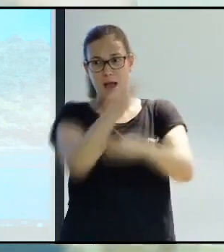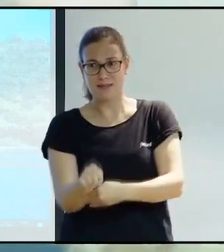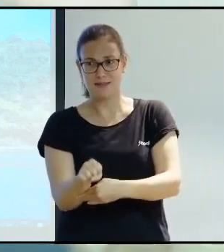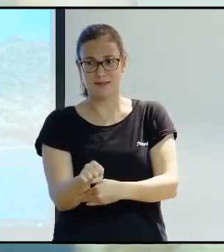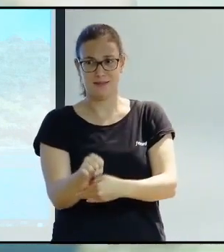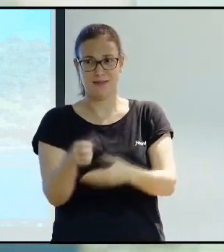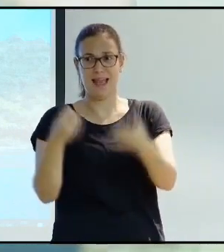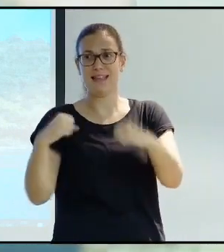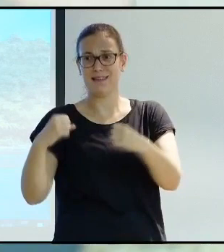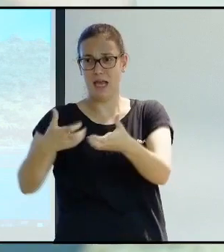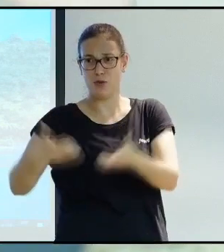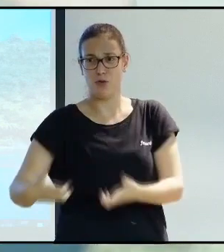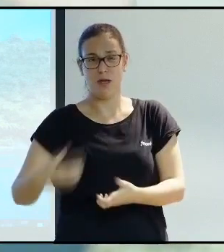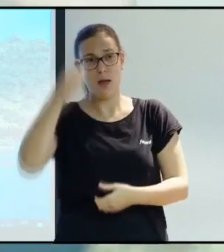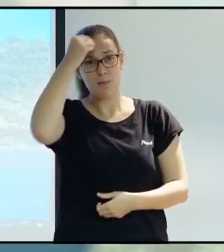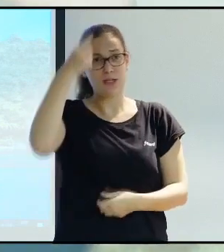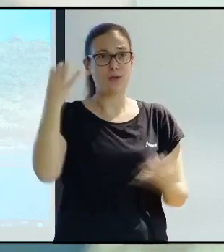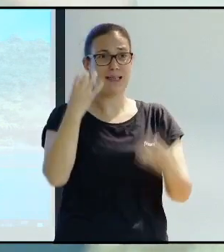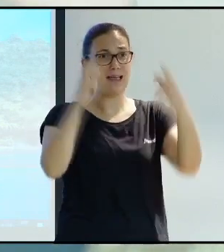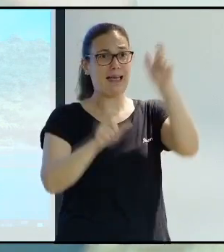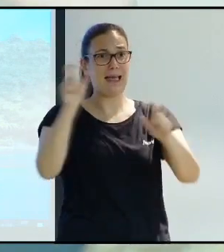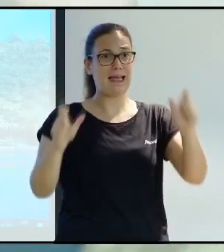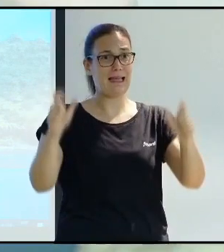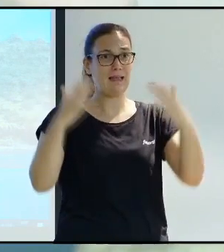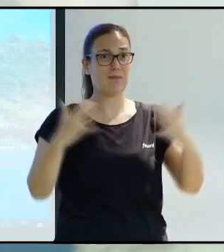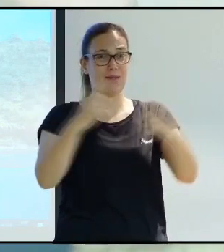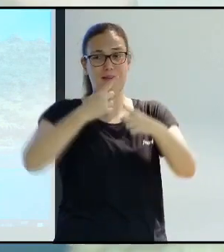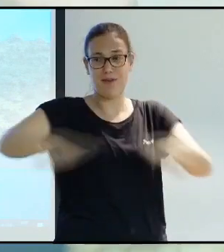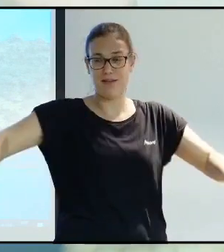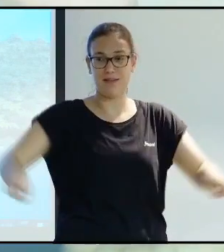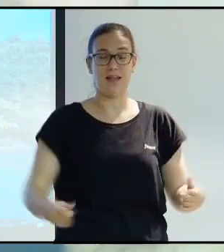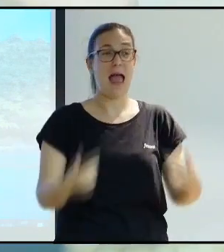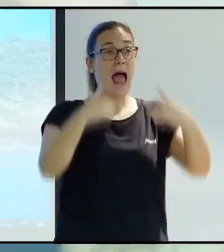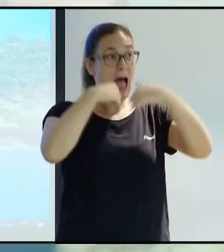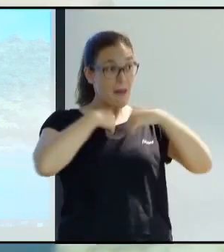el público ya no era el mismo. A mí me ha pasado algo parecido.